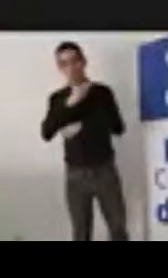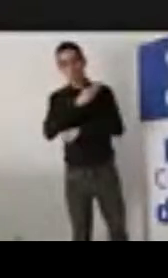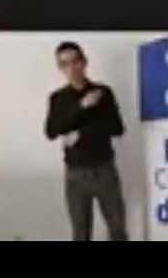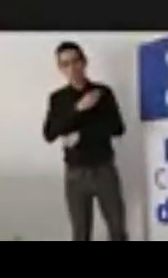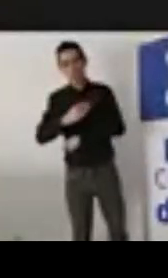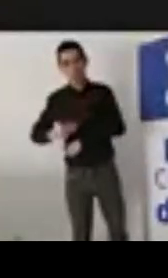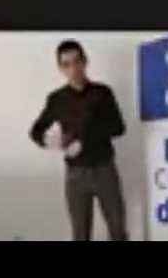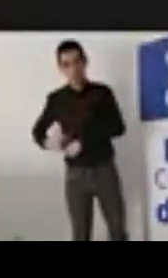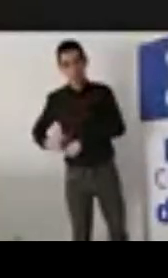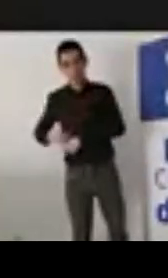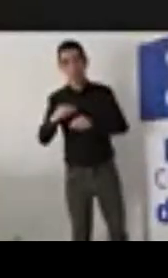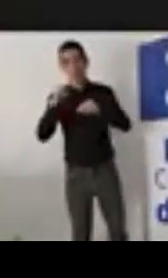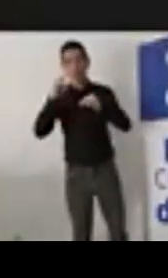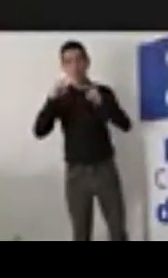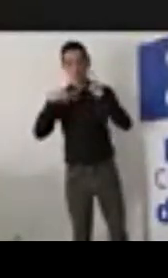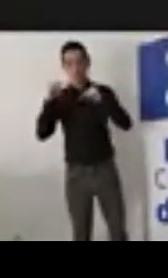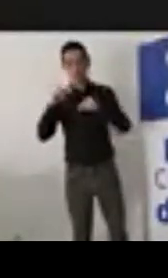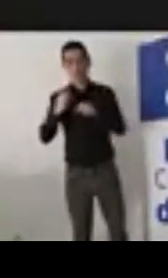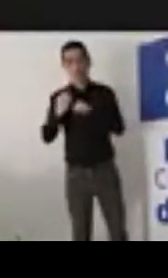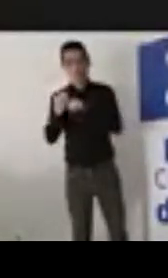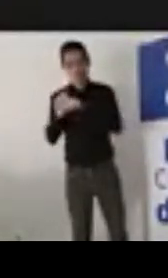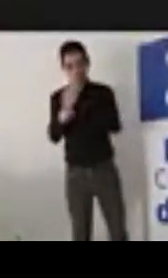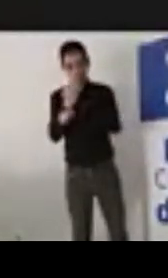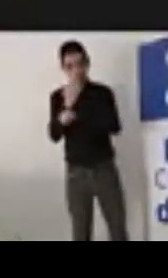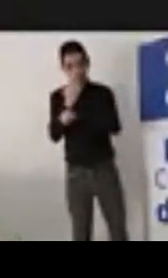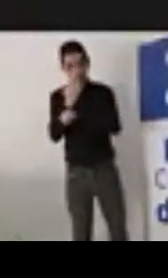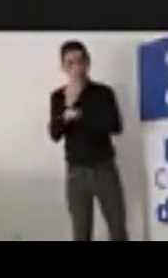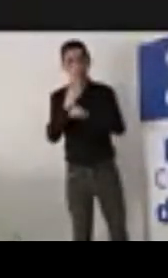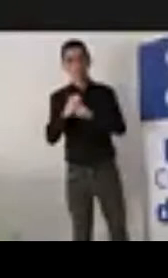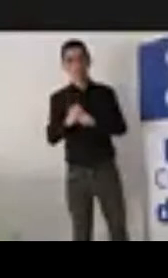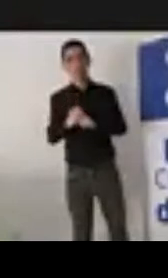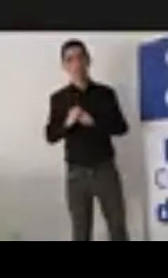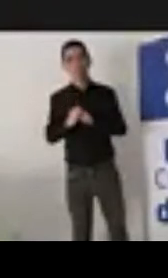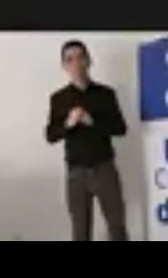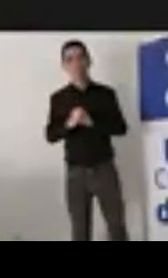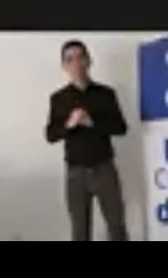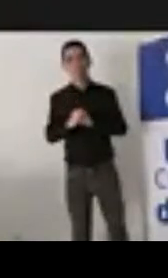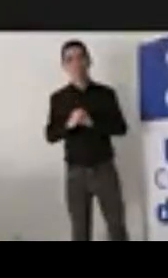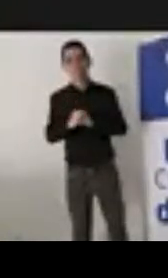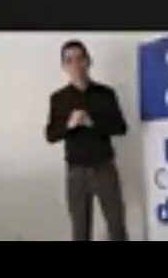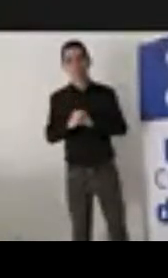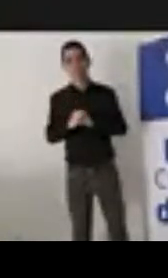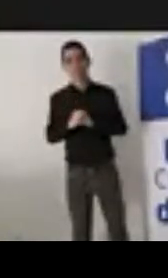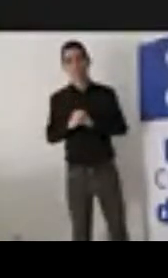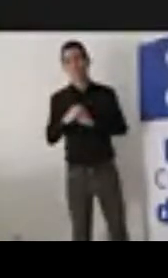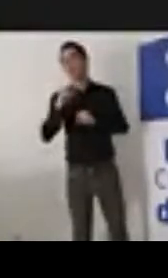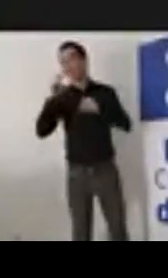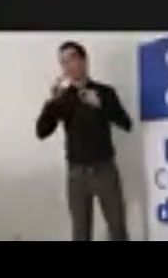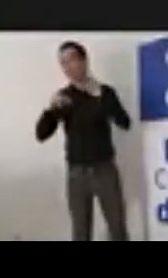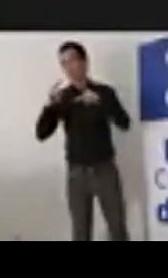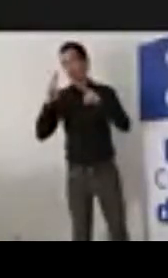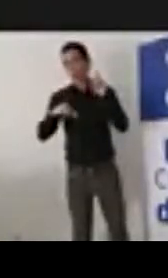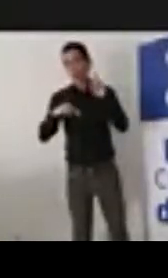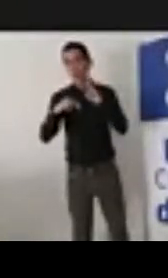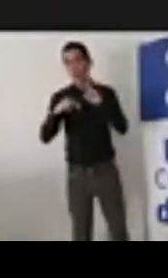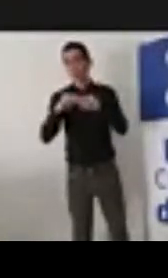consejos de juventud a nivel departamental, que son como a nivel estatal, por decirlo de alguna manera, en México. Y hay consejos de juventud a nivel